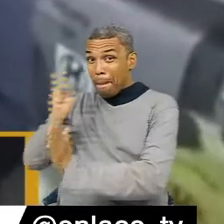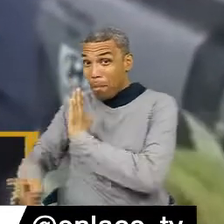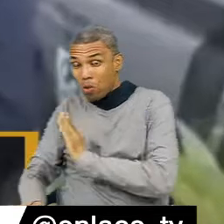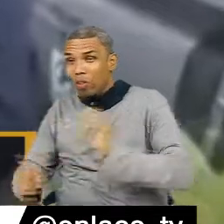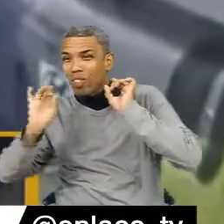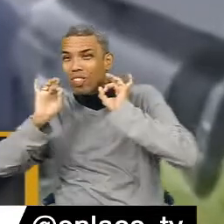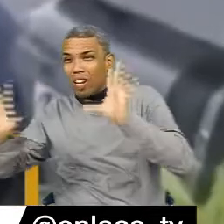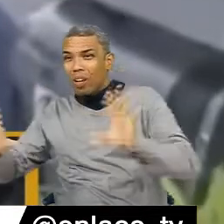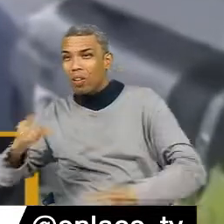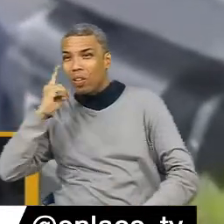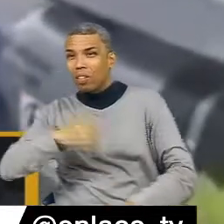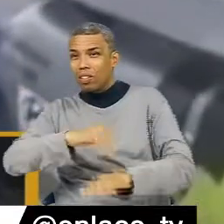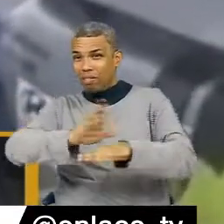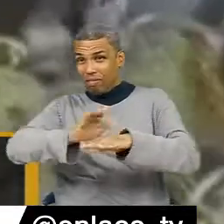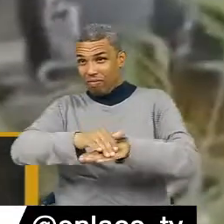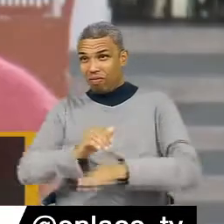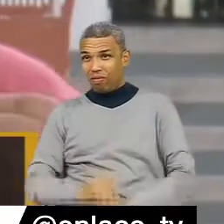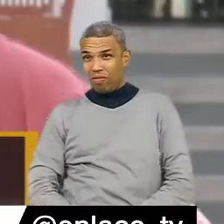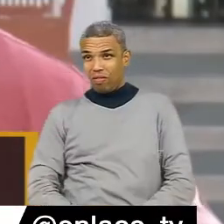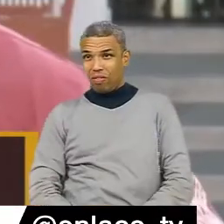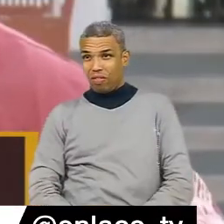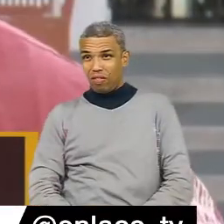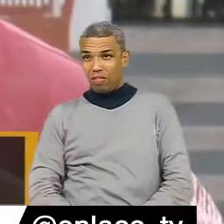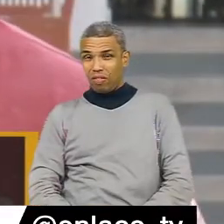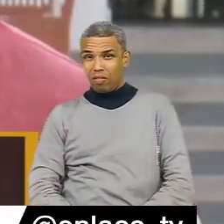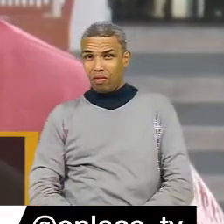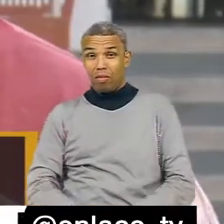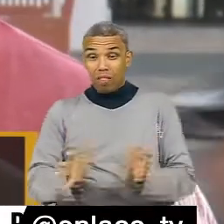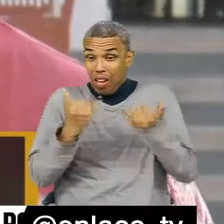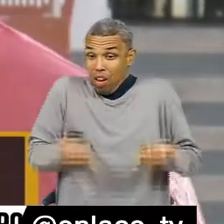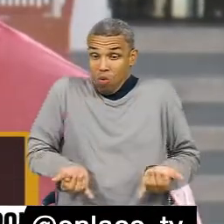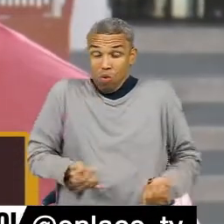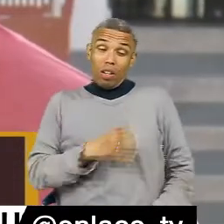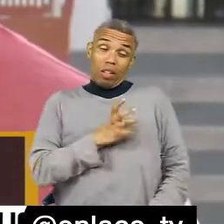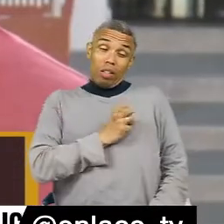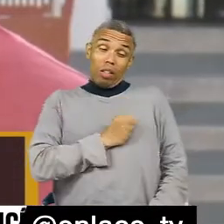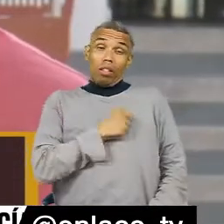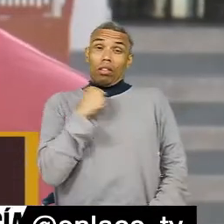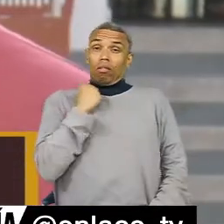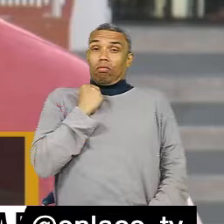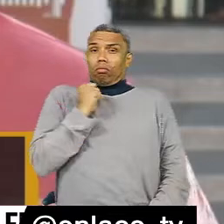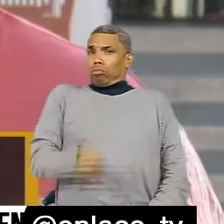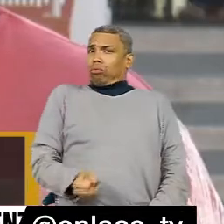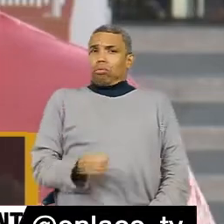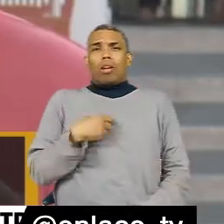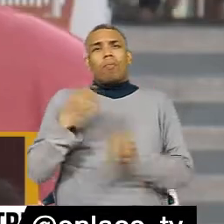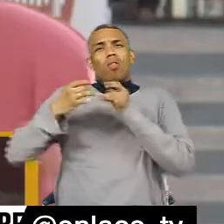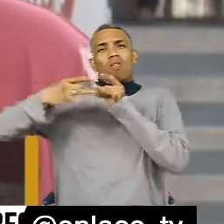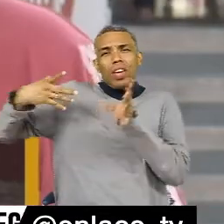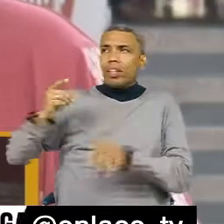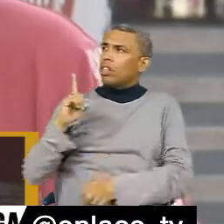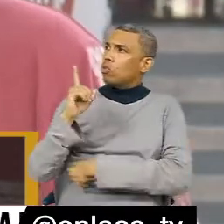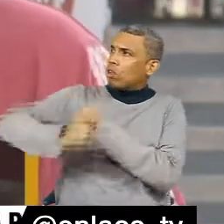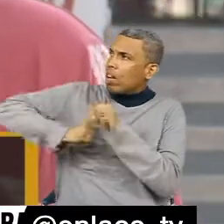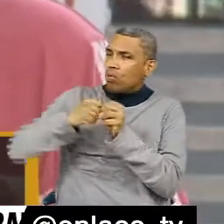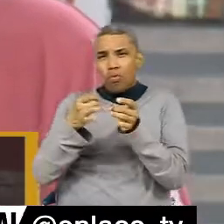que no tiene, es indescriptible. El día de hoy para nosotros es un día tan doloroso doloroso, que mejor dicho, nadie